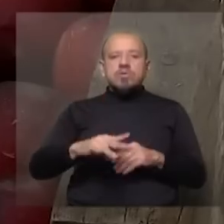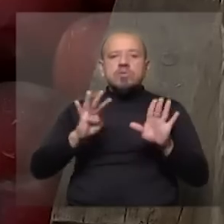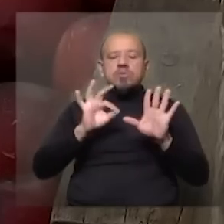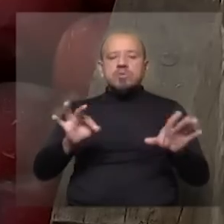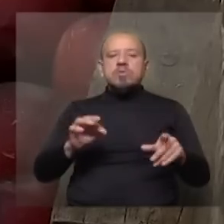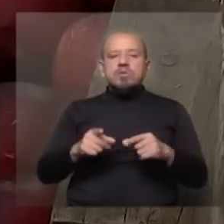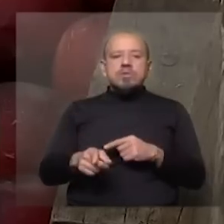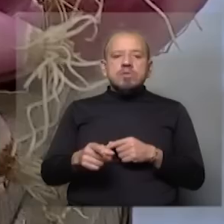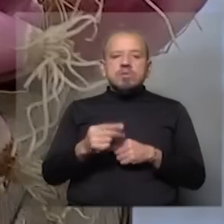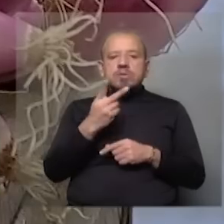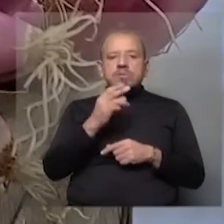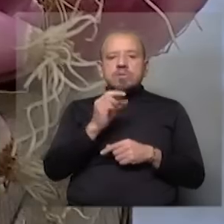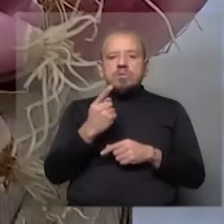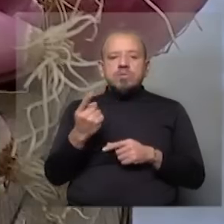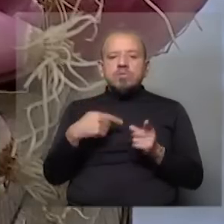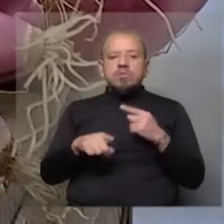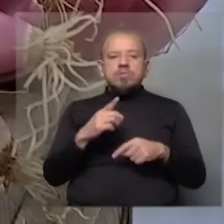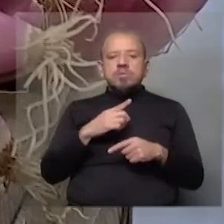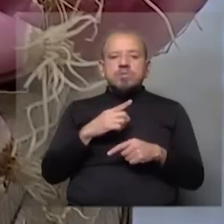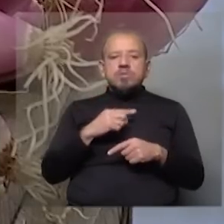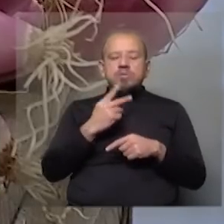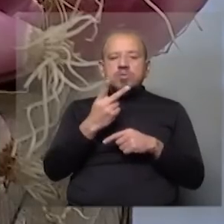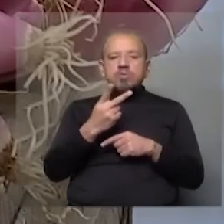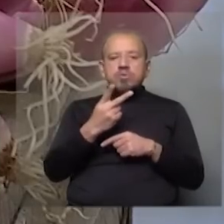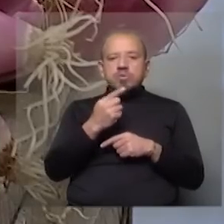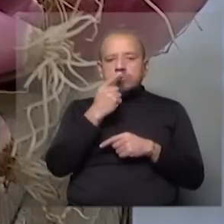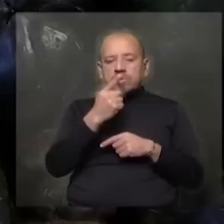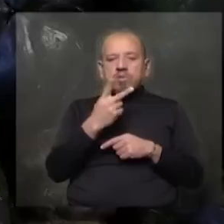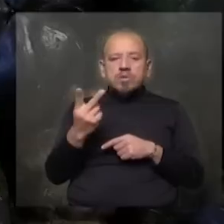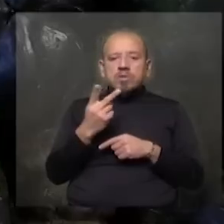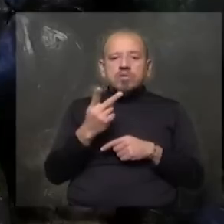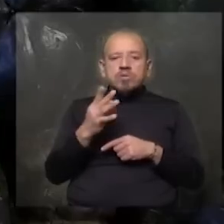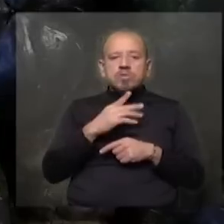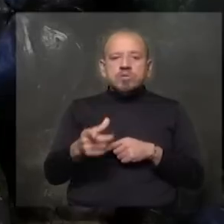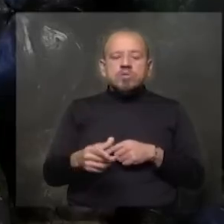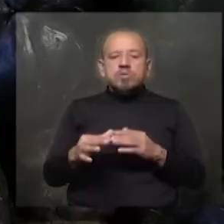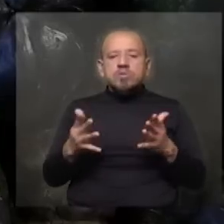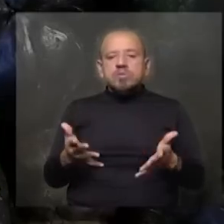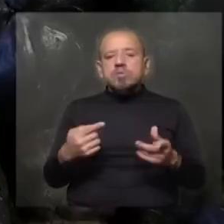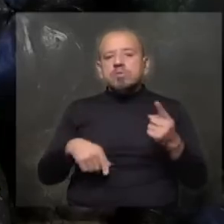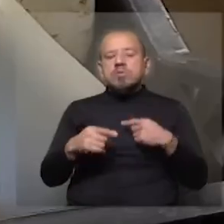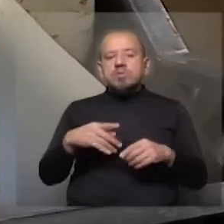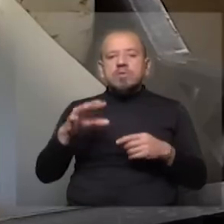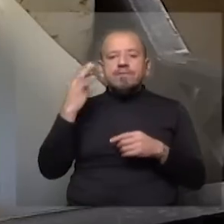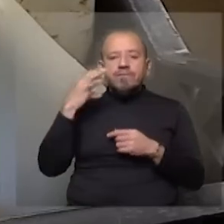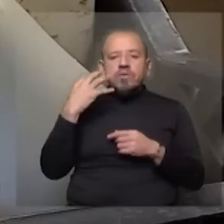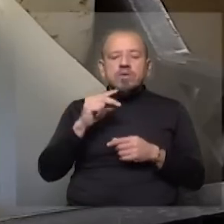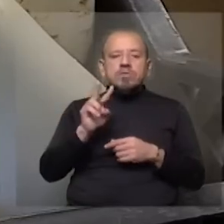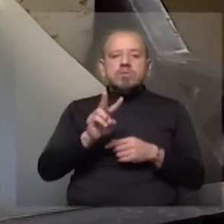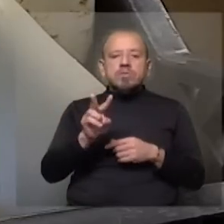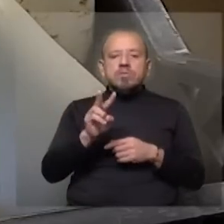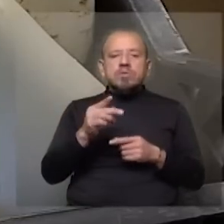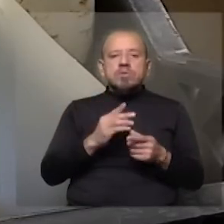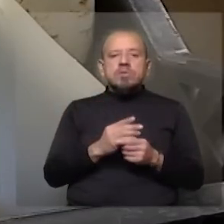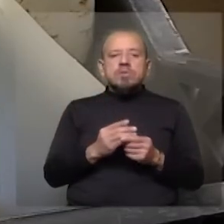2021 la diaria por su parte informó que en 2022 no se realizó ningún análisis de pesticidas en frutas y verduras por parte de la